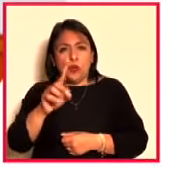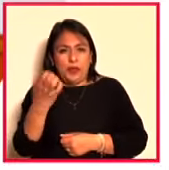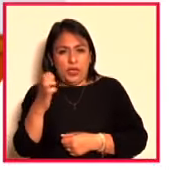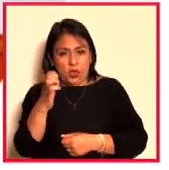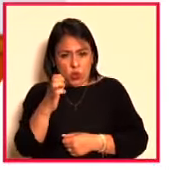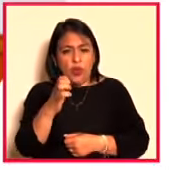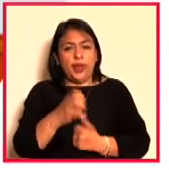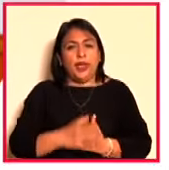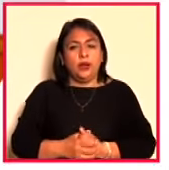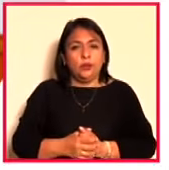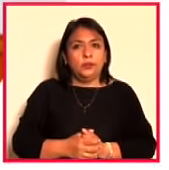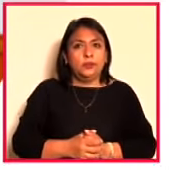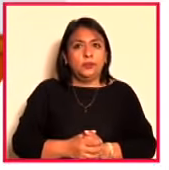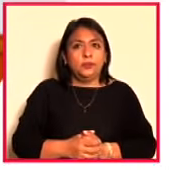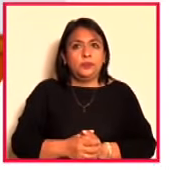imagino.